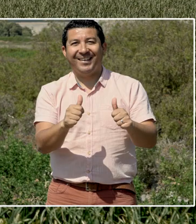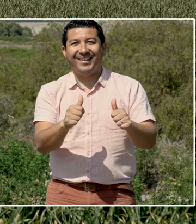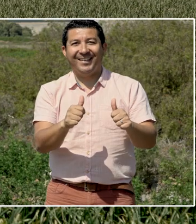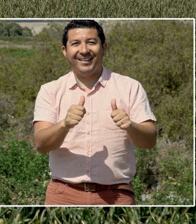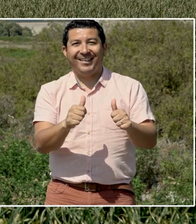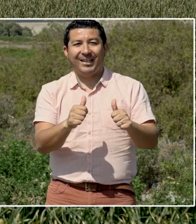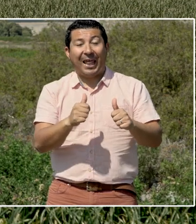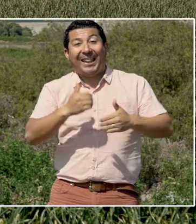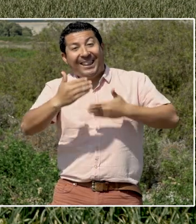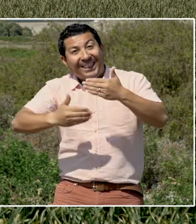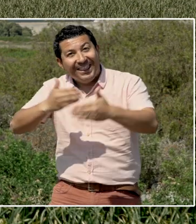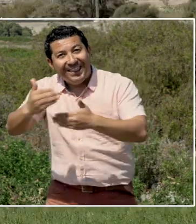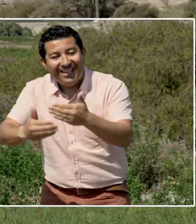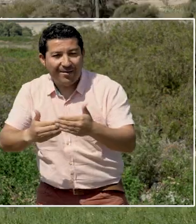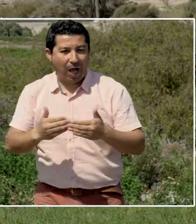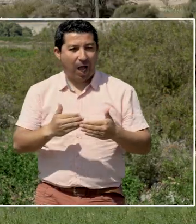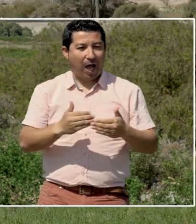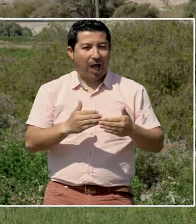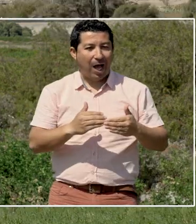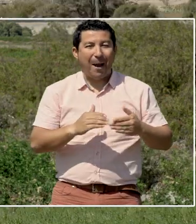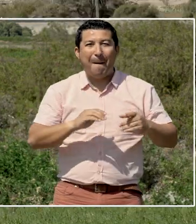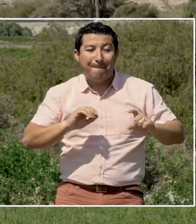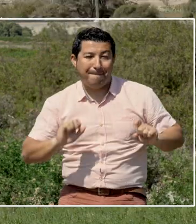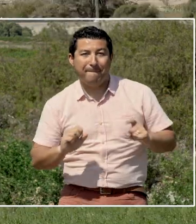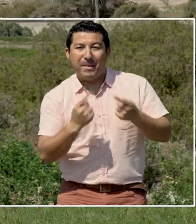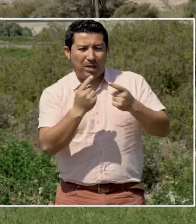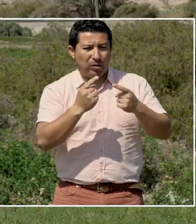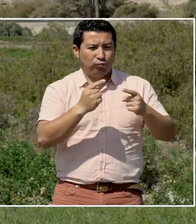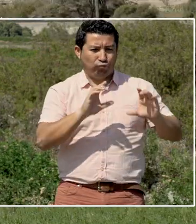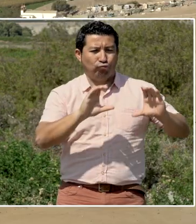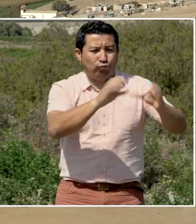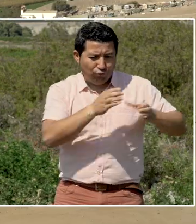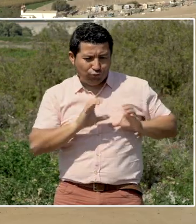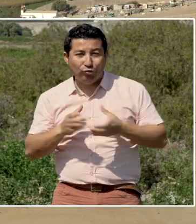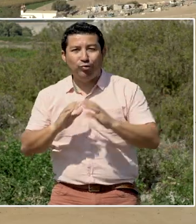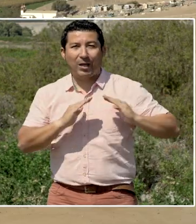y surgieron así las primeras aldeas